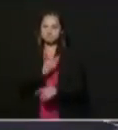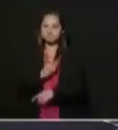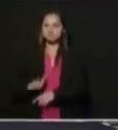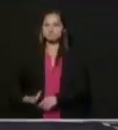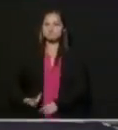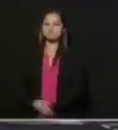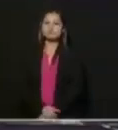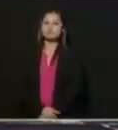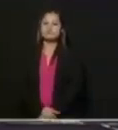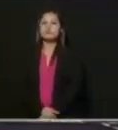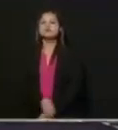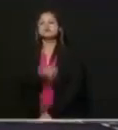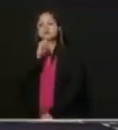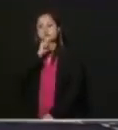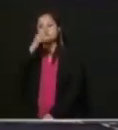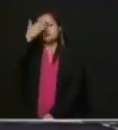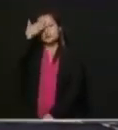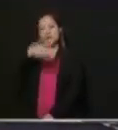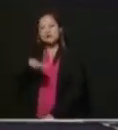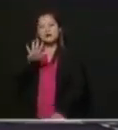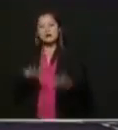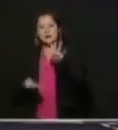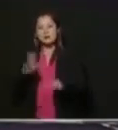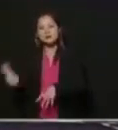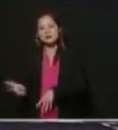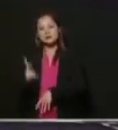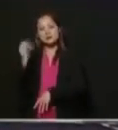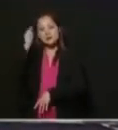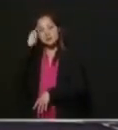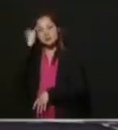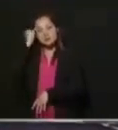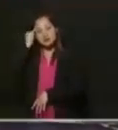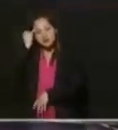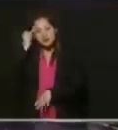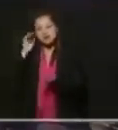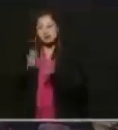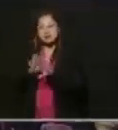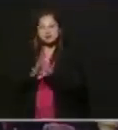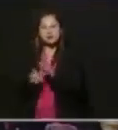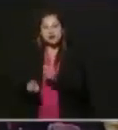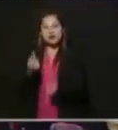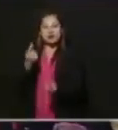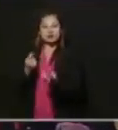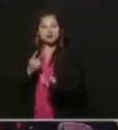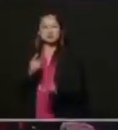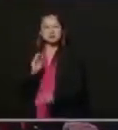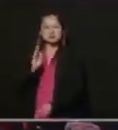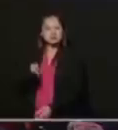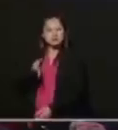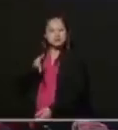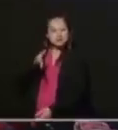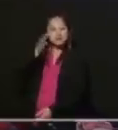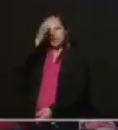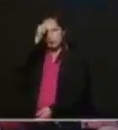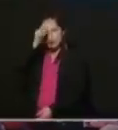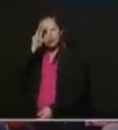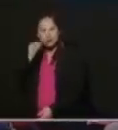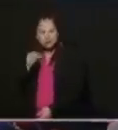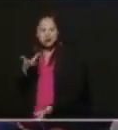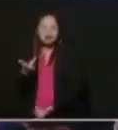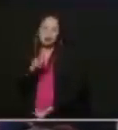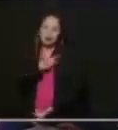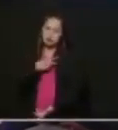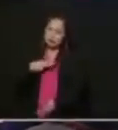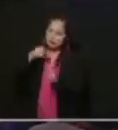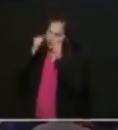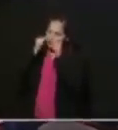de la organización indígena. Pero bueno, también ellos tendrán que ser escuchados. Sí, bueno. Y se respeta su postura y que